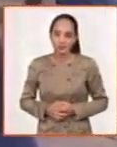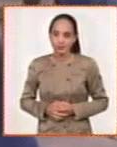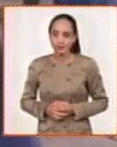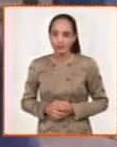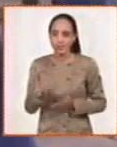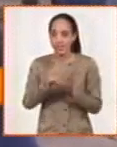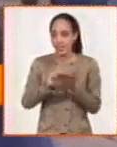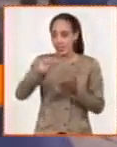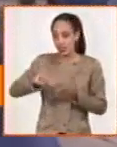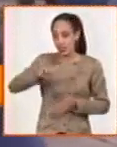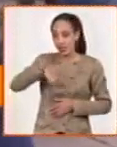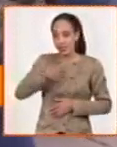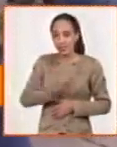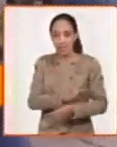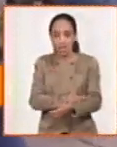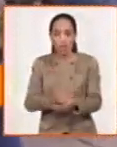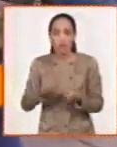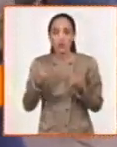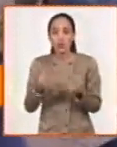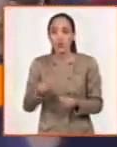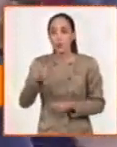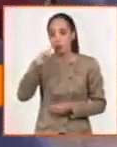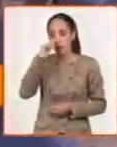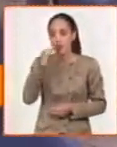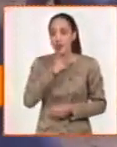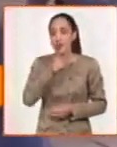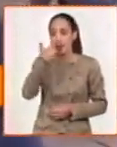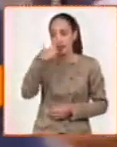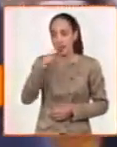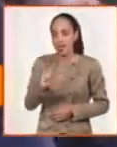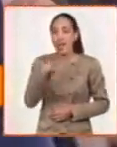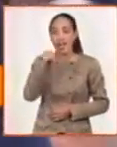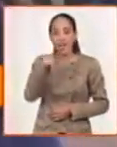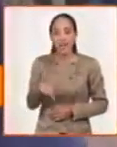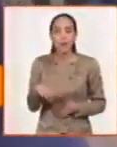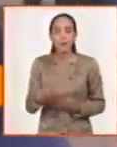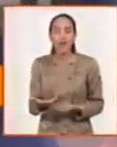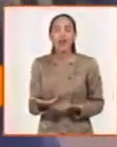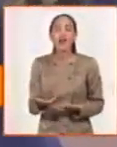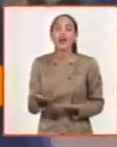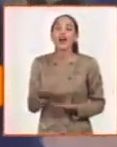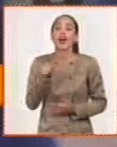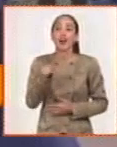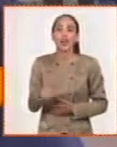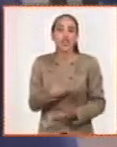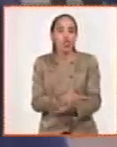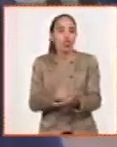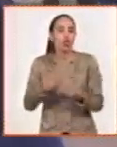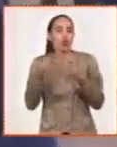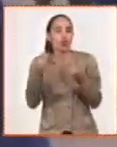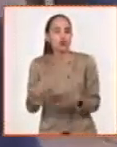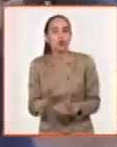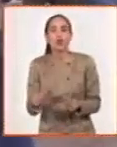han entregado donaciones. La UNIAC, por ejemplo, se ha convertido en un espacio para recibir donaciones, para recibir